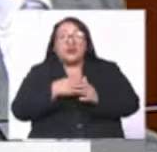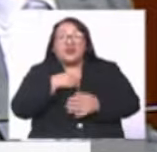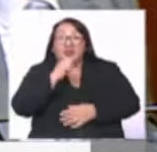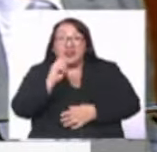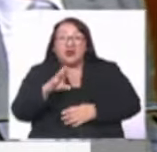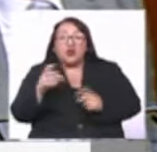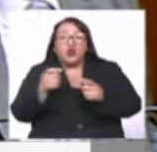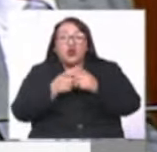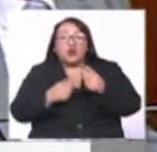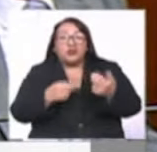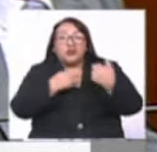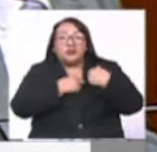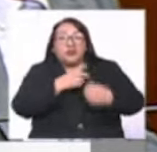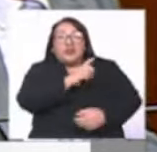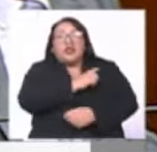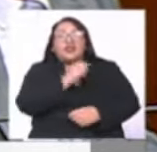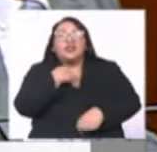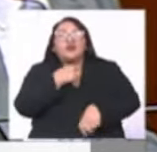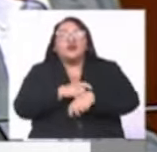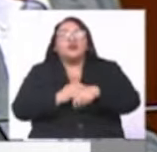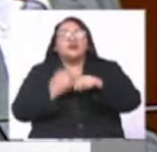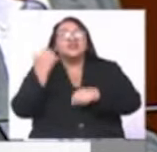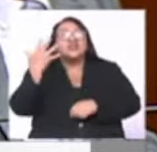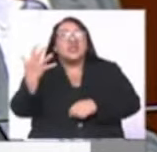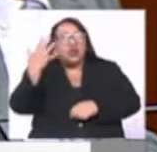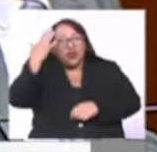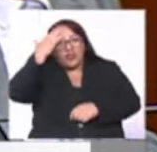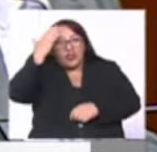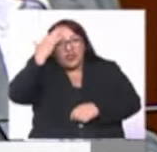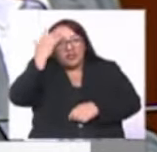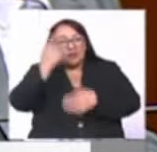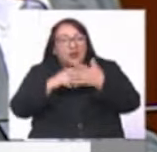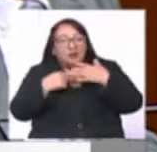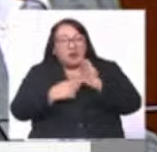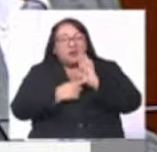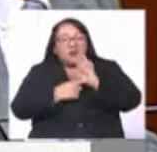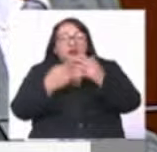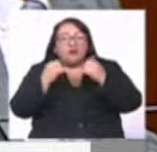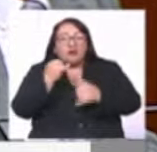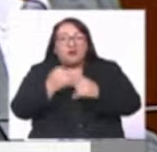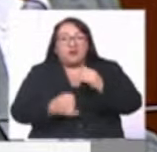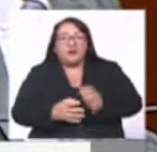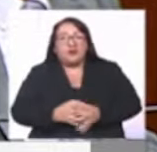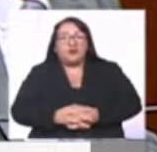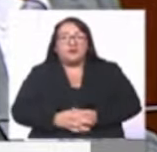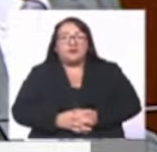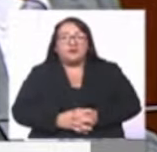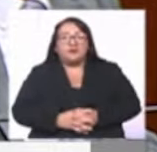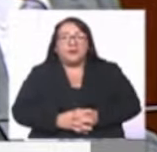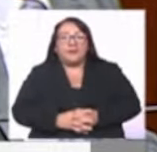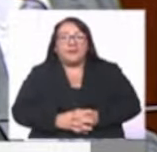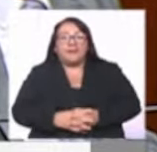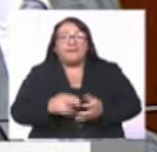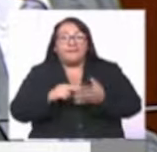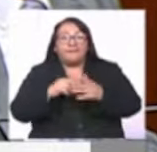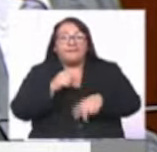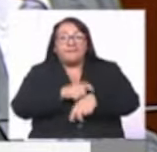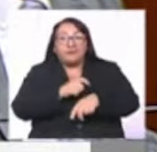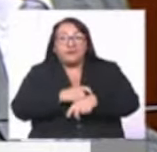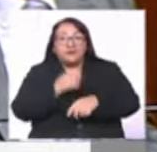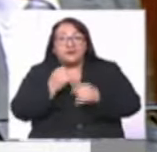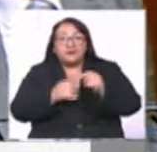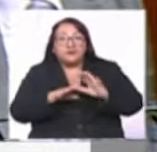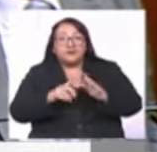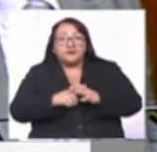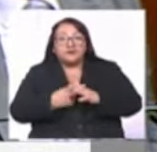que el congresista delegado tenía un plazo de 5 días hábiles para presentar el informe final el cual plazo que se computar